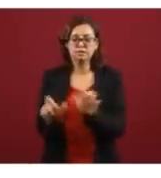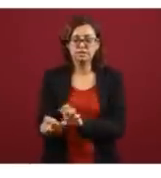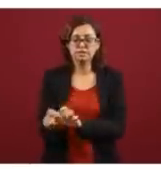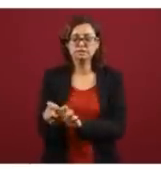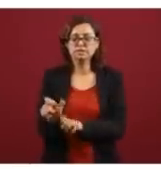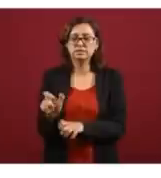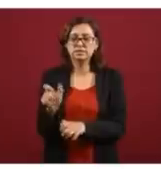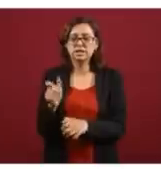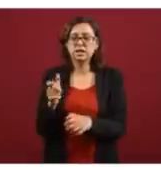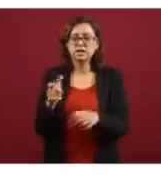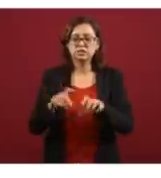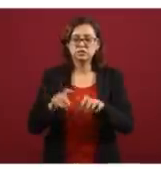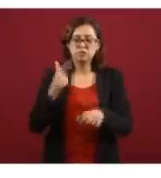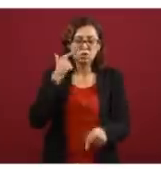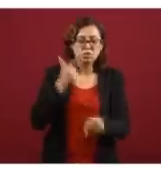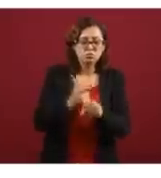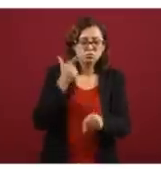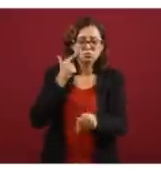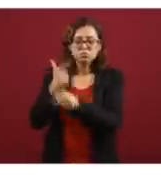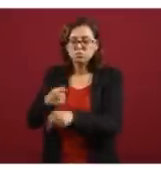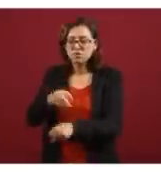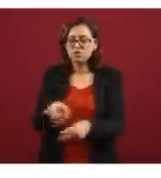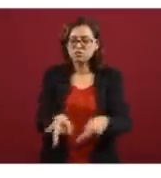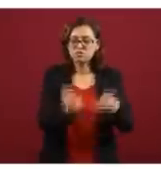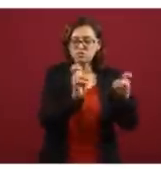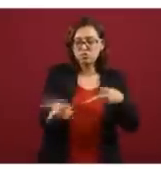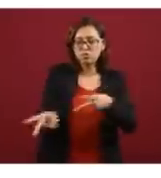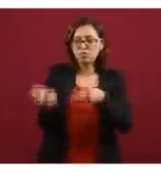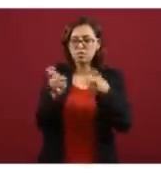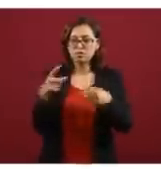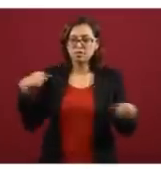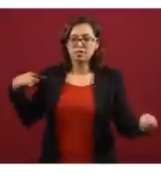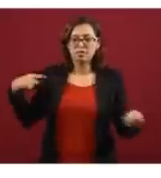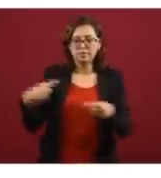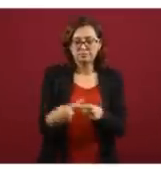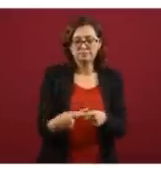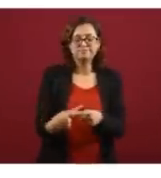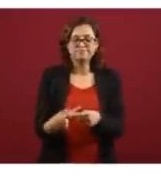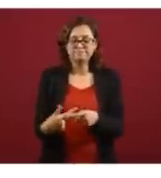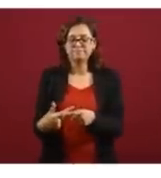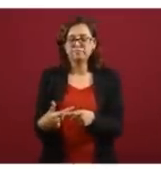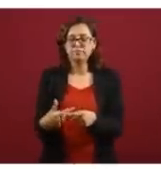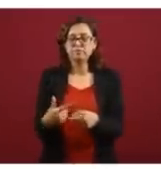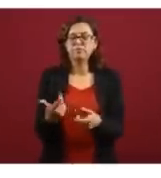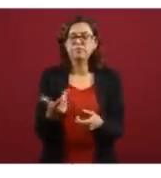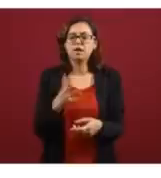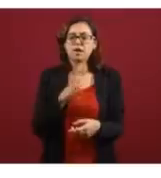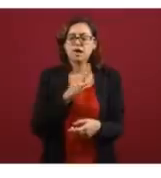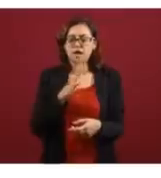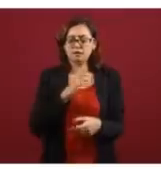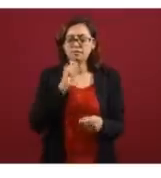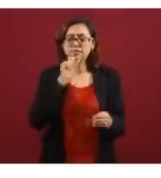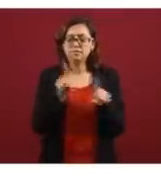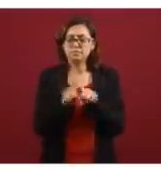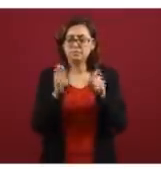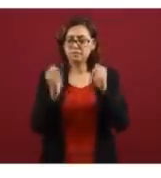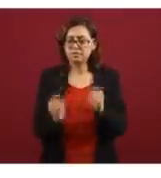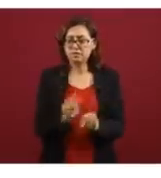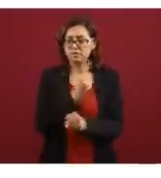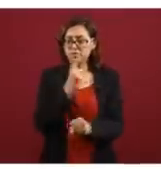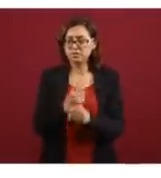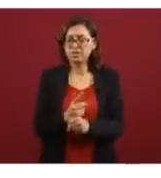5.734 tomas clandestinas han sido localizadas en lo que va de la administración. La seguridad también está en